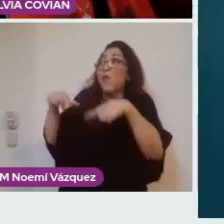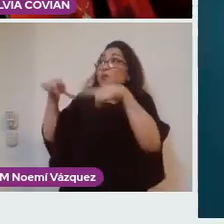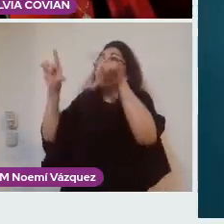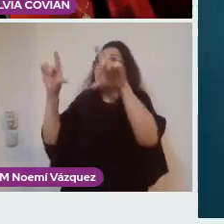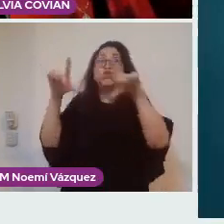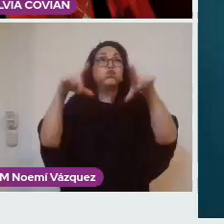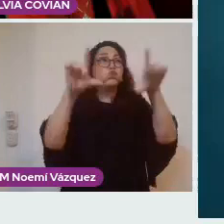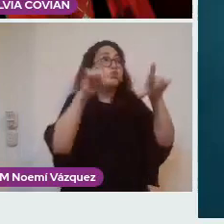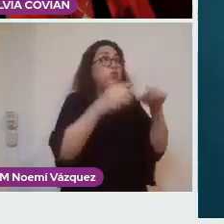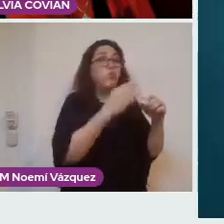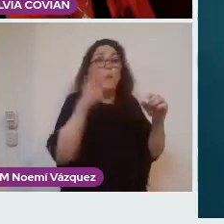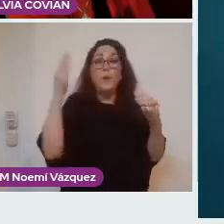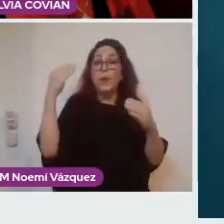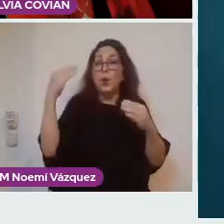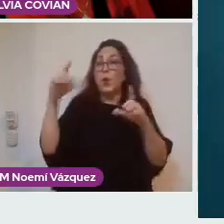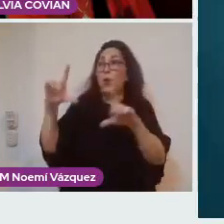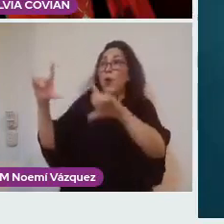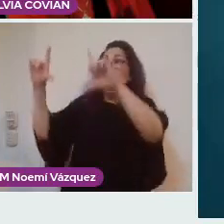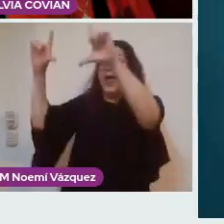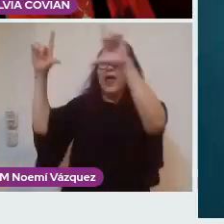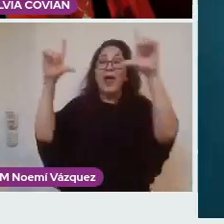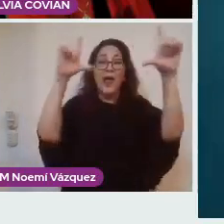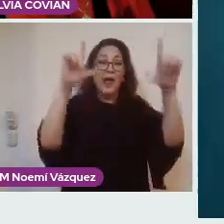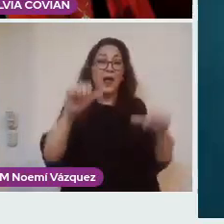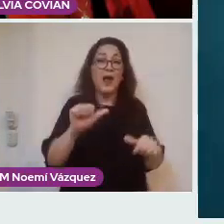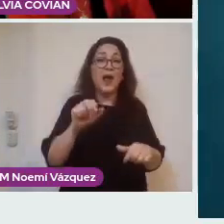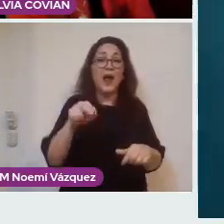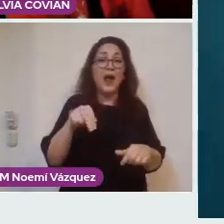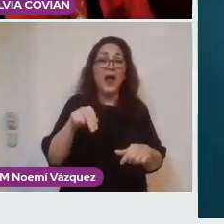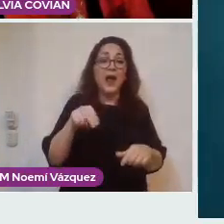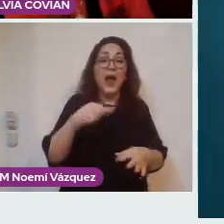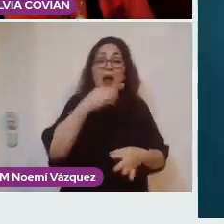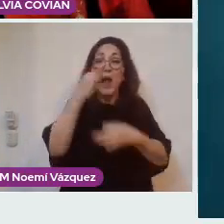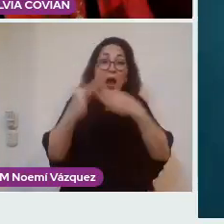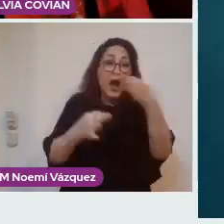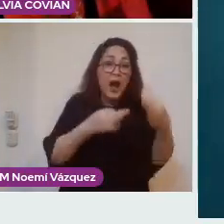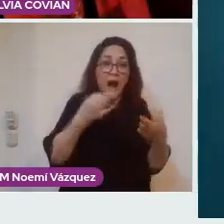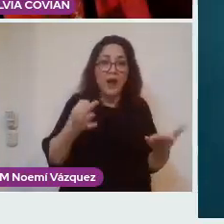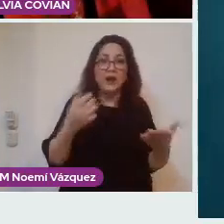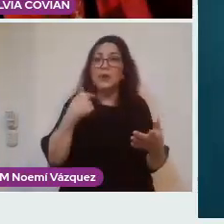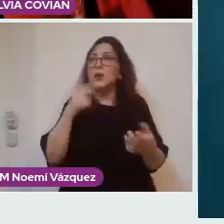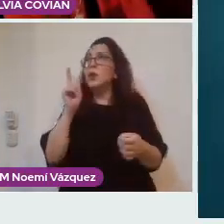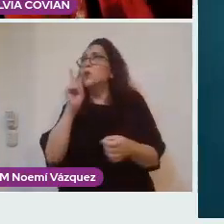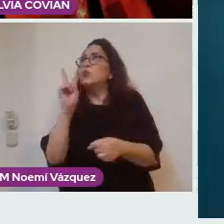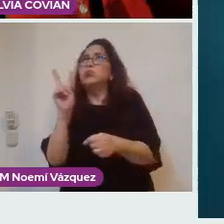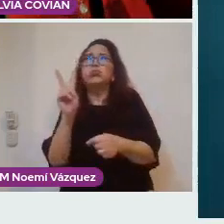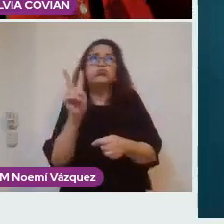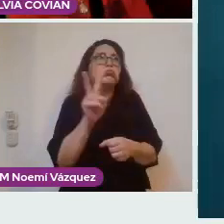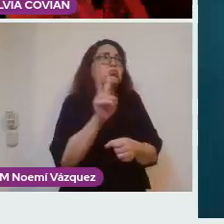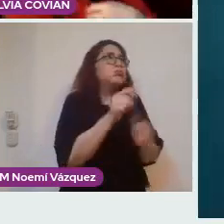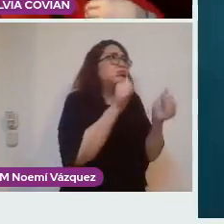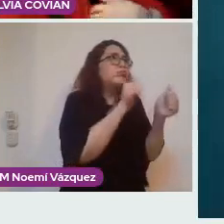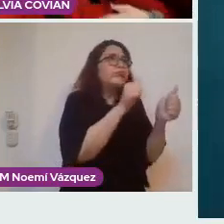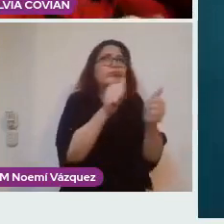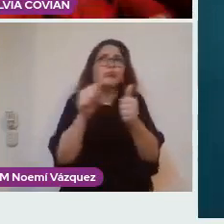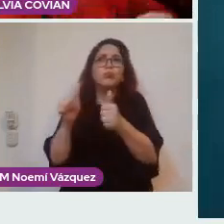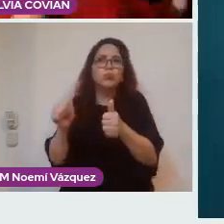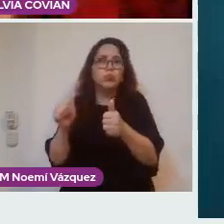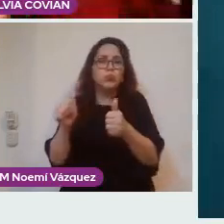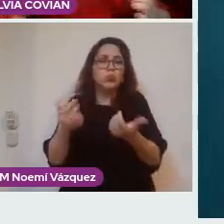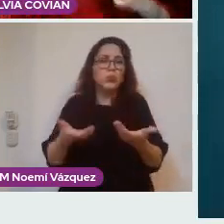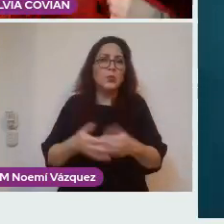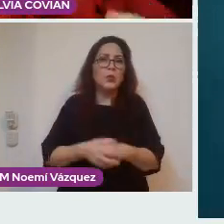La dinámica emocional, la siguiente, la 20, la dinámica emocional de la persona con